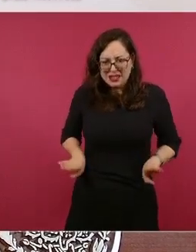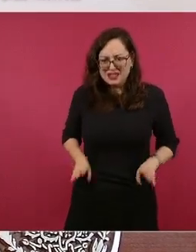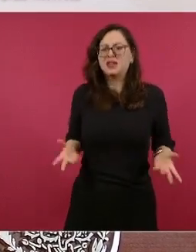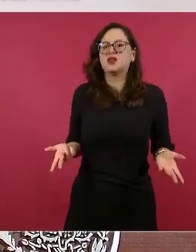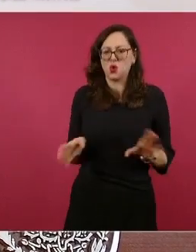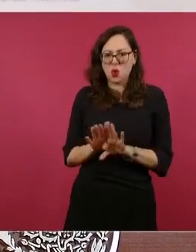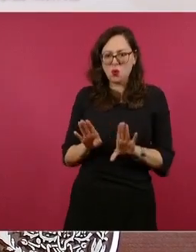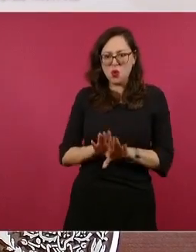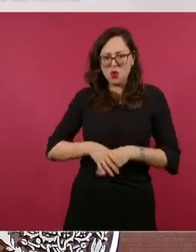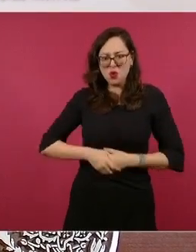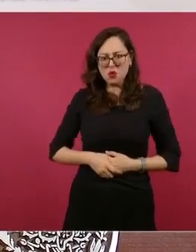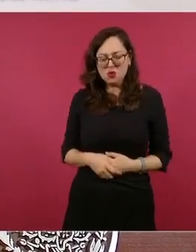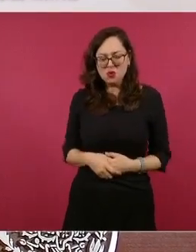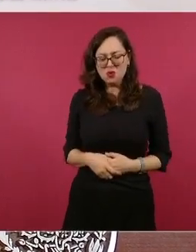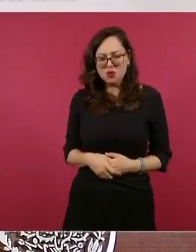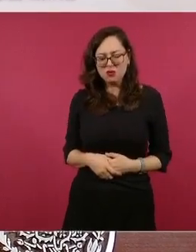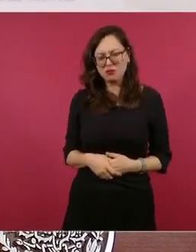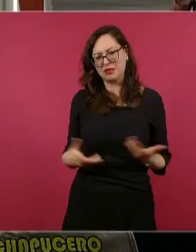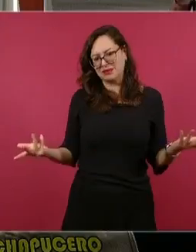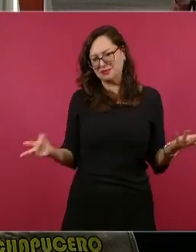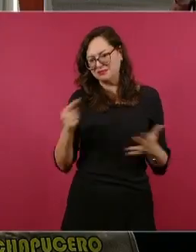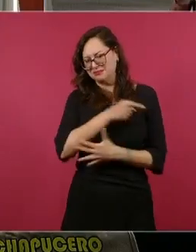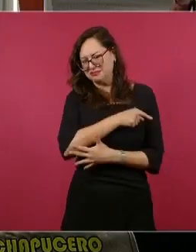Y muchas otras cosas.